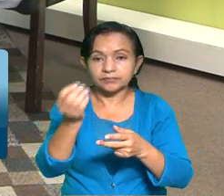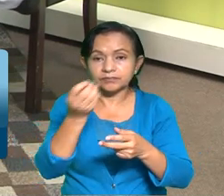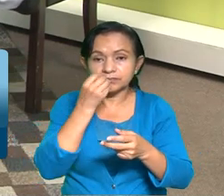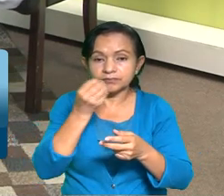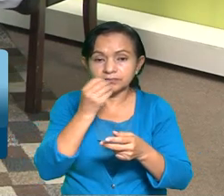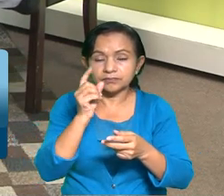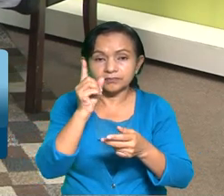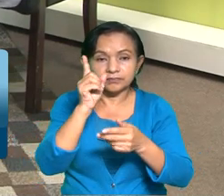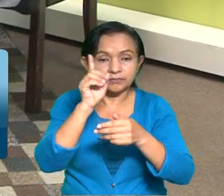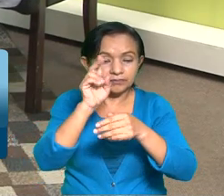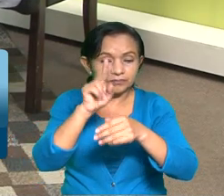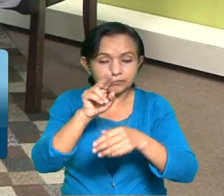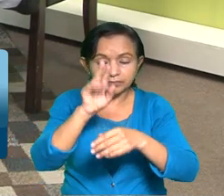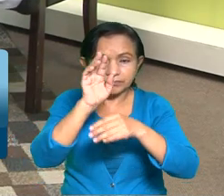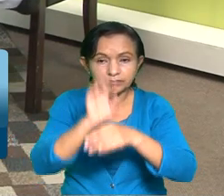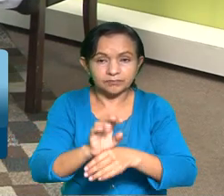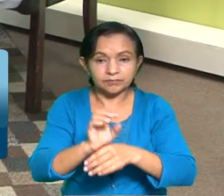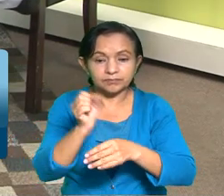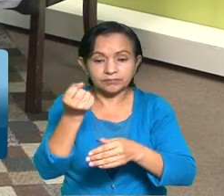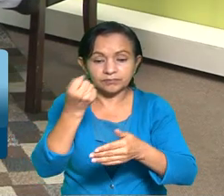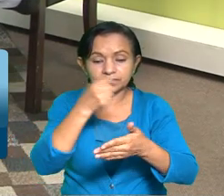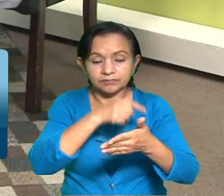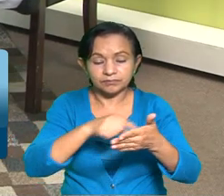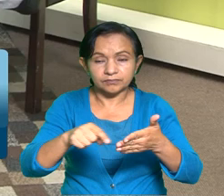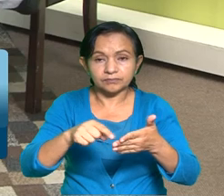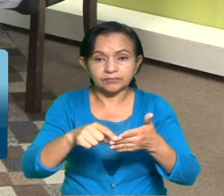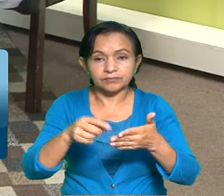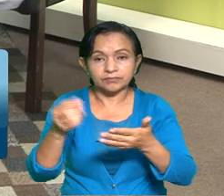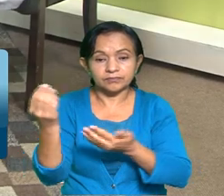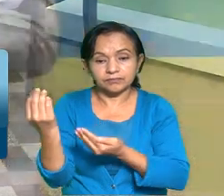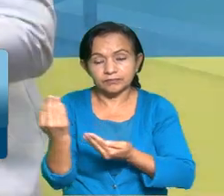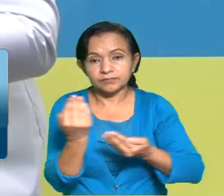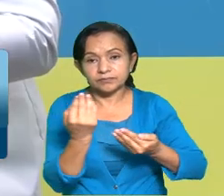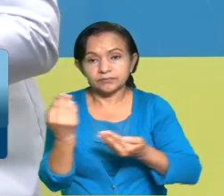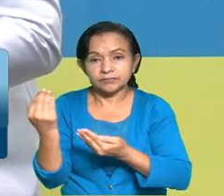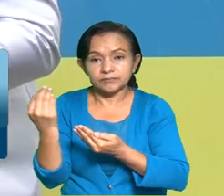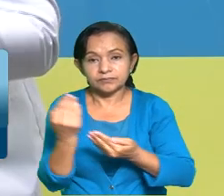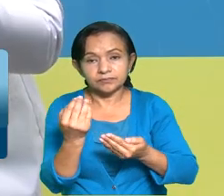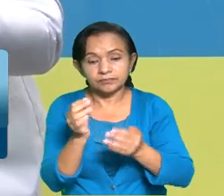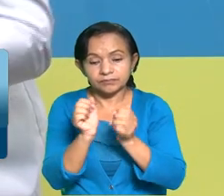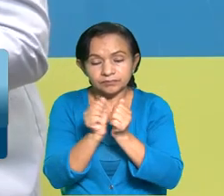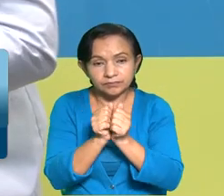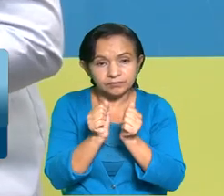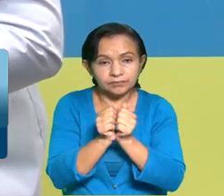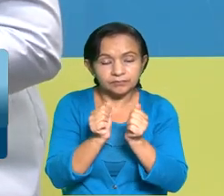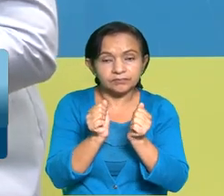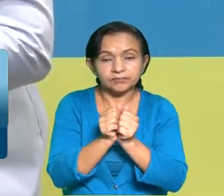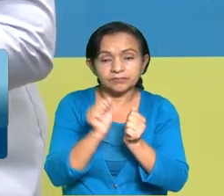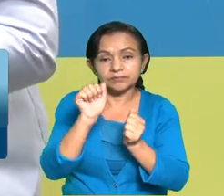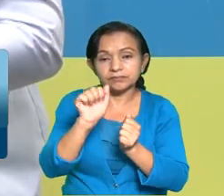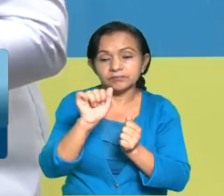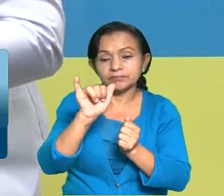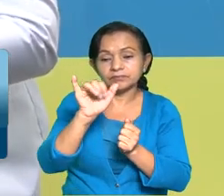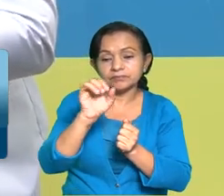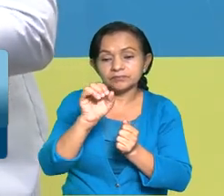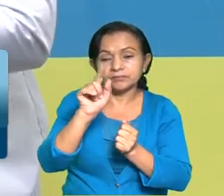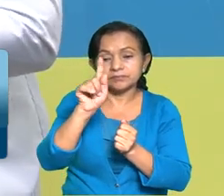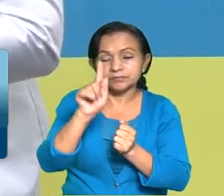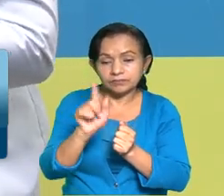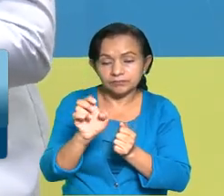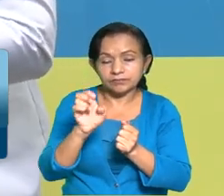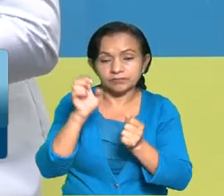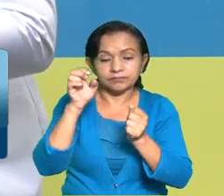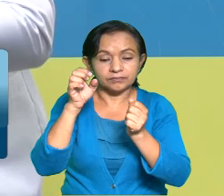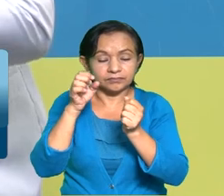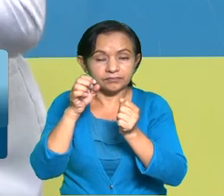de alimento. Por ejemplo, si usted esa semana a usted el bebé le va a dar solo chayotito o ayotito o le va a dar quequisquito, pues